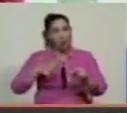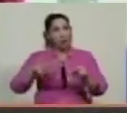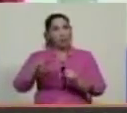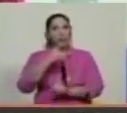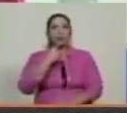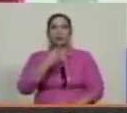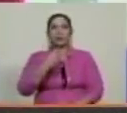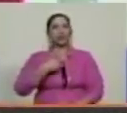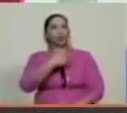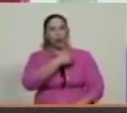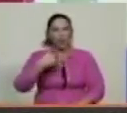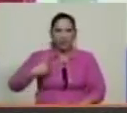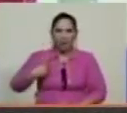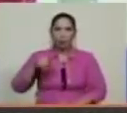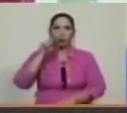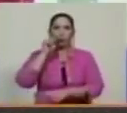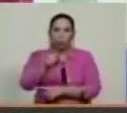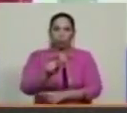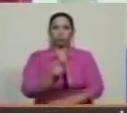diciendo, yo quiero que seas tú.